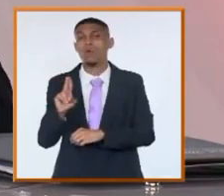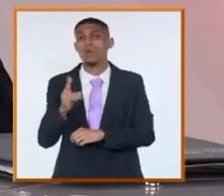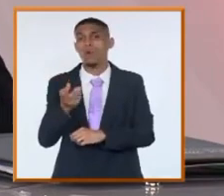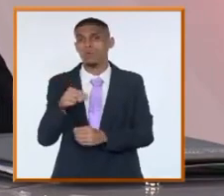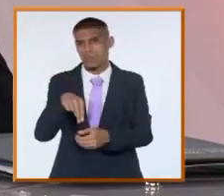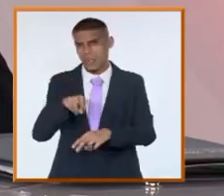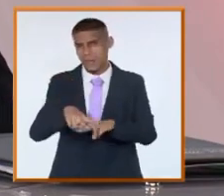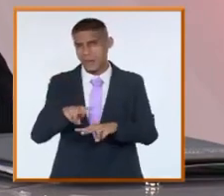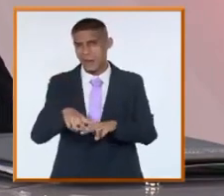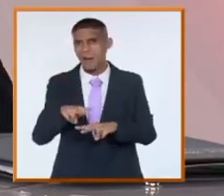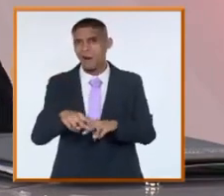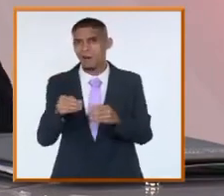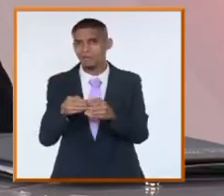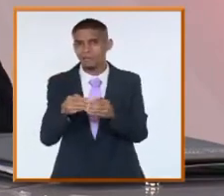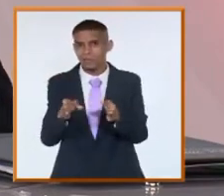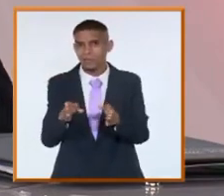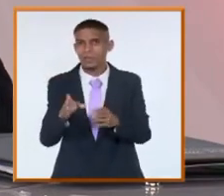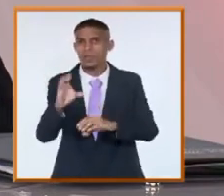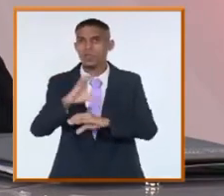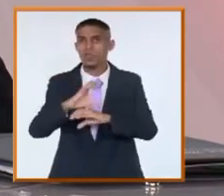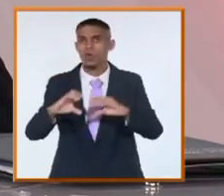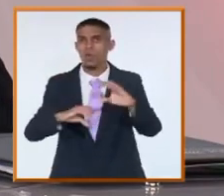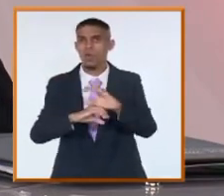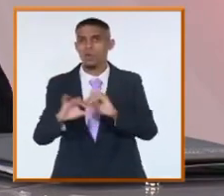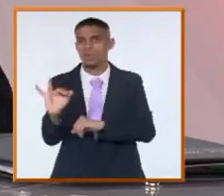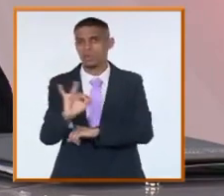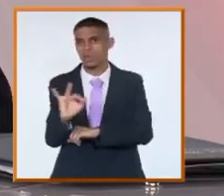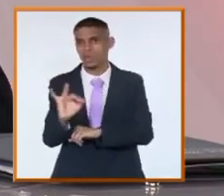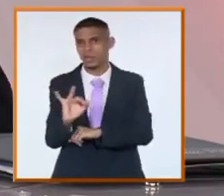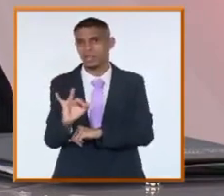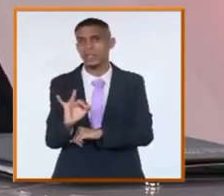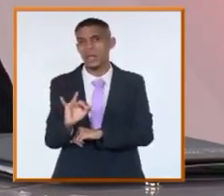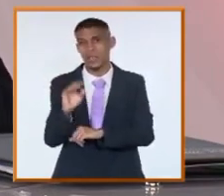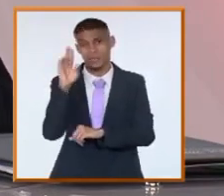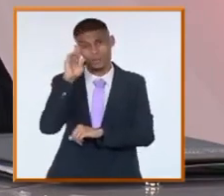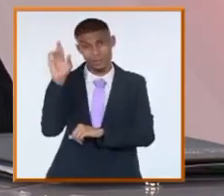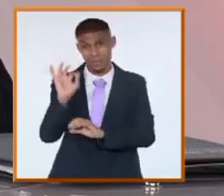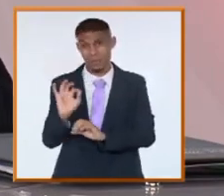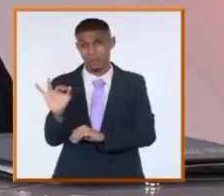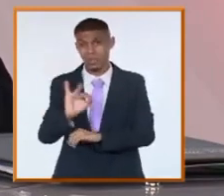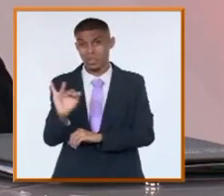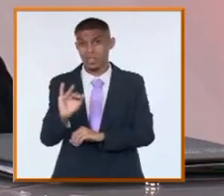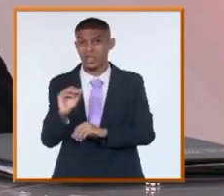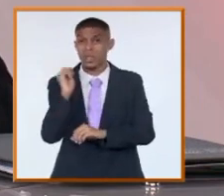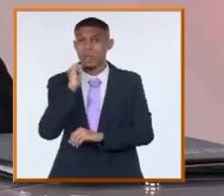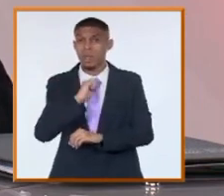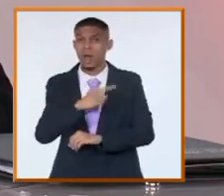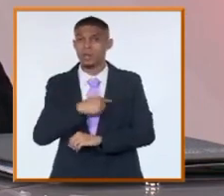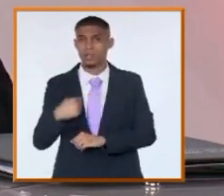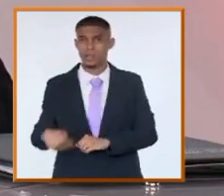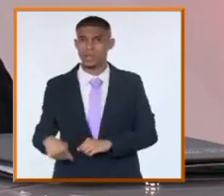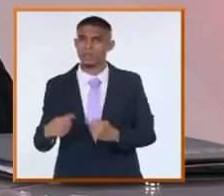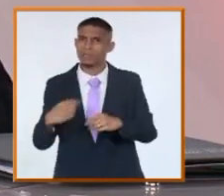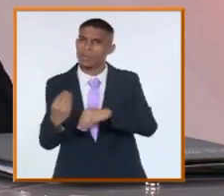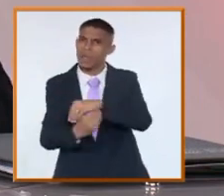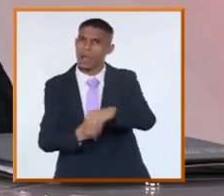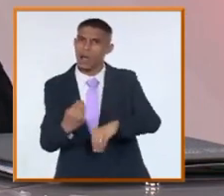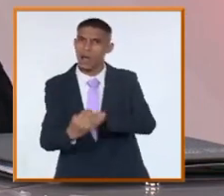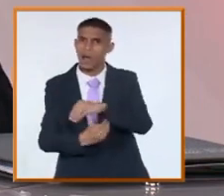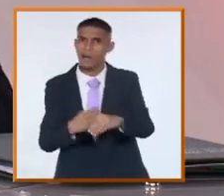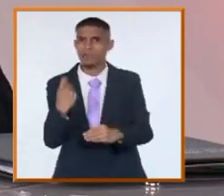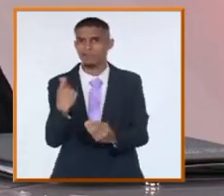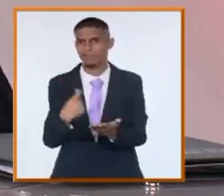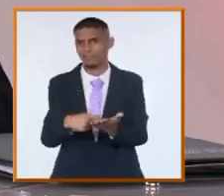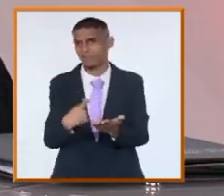la Habana en la inauguración de la Cumbre Sur cuando hablaba precisamente de esa necesidad de un cambio en la arquitectura financiera